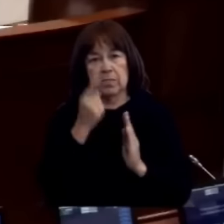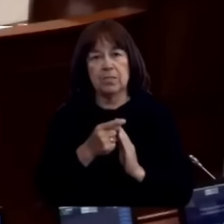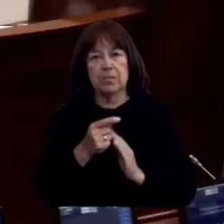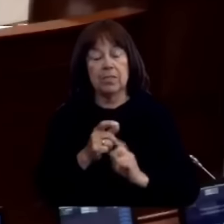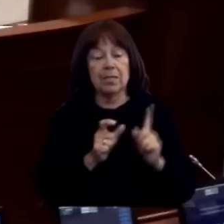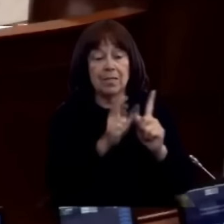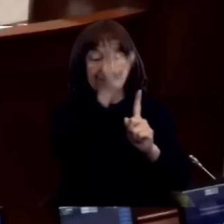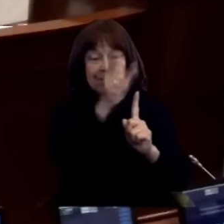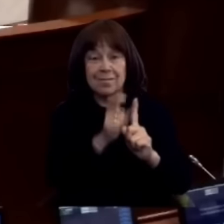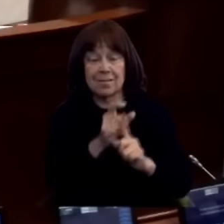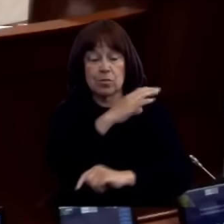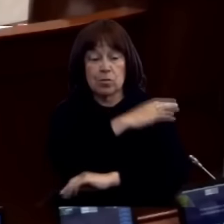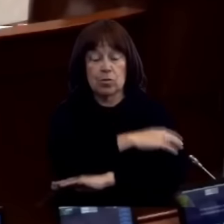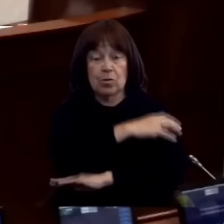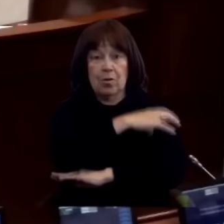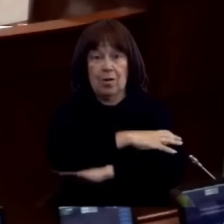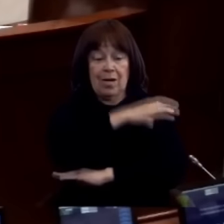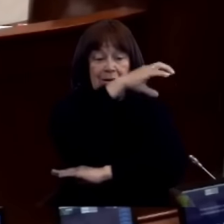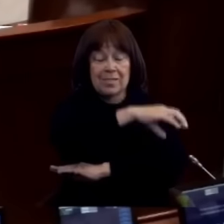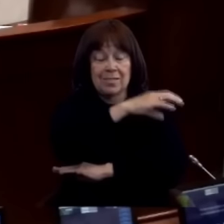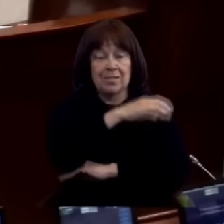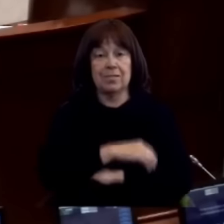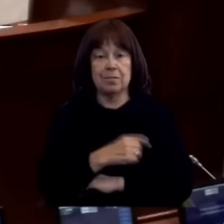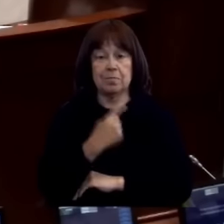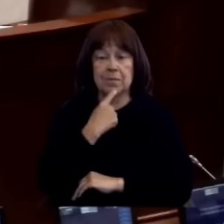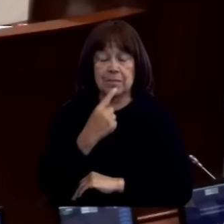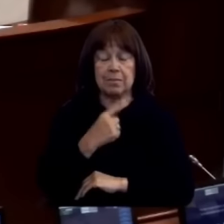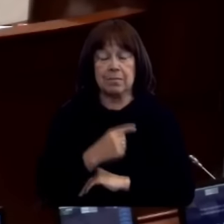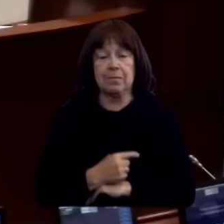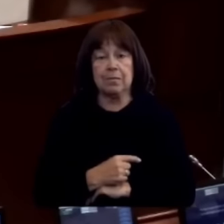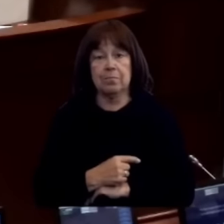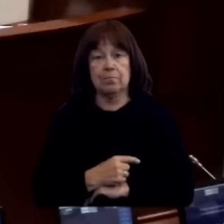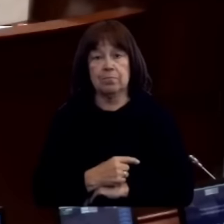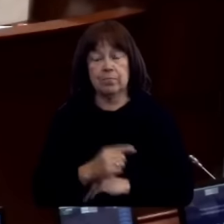me pide, con su venia, presidente,